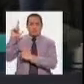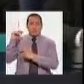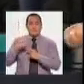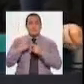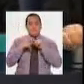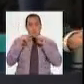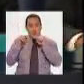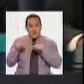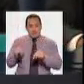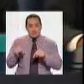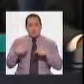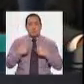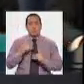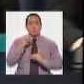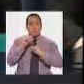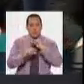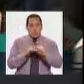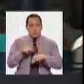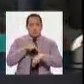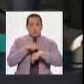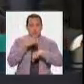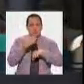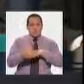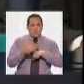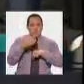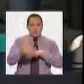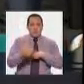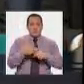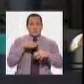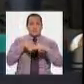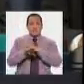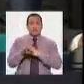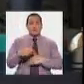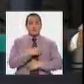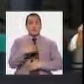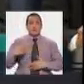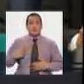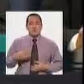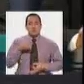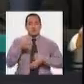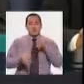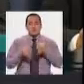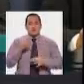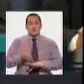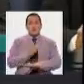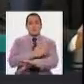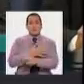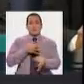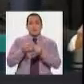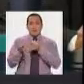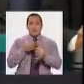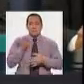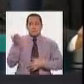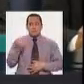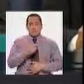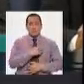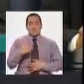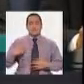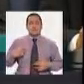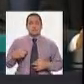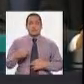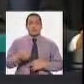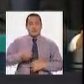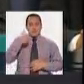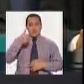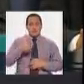razón, periódicamente en la sede del Ministerio de Justicia, como ha señalado el ministro, el presidente del Consejo